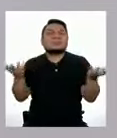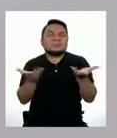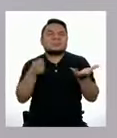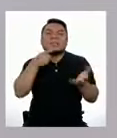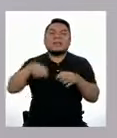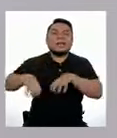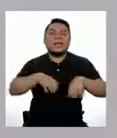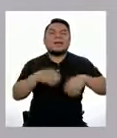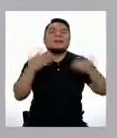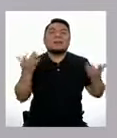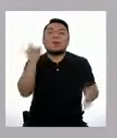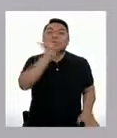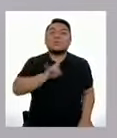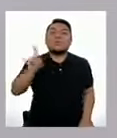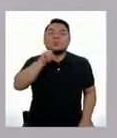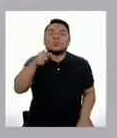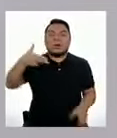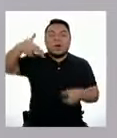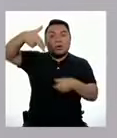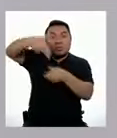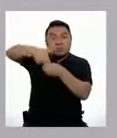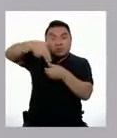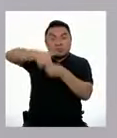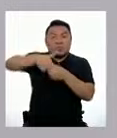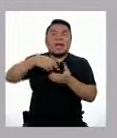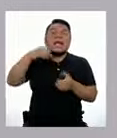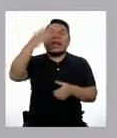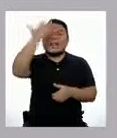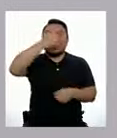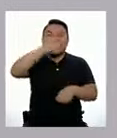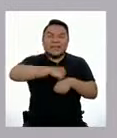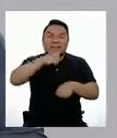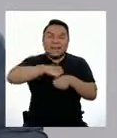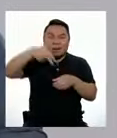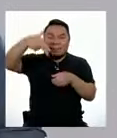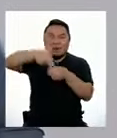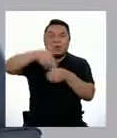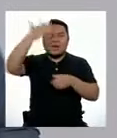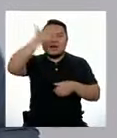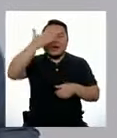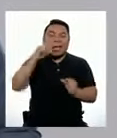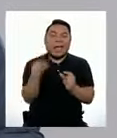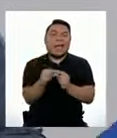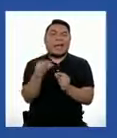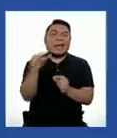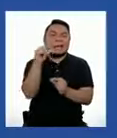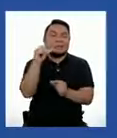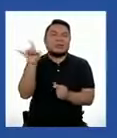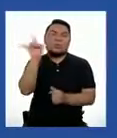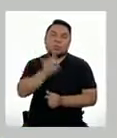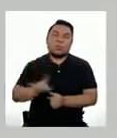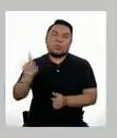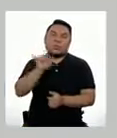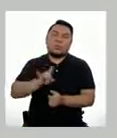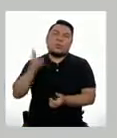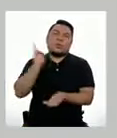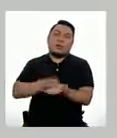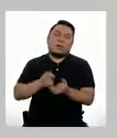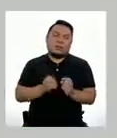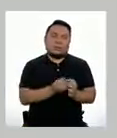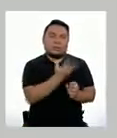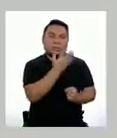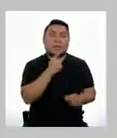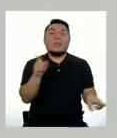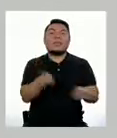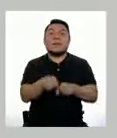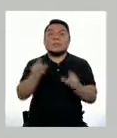las actividades en donde se usa combustible como el carbón, petróleo y gas. Con un menor porcentaje está la generación de